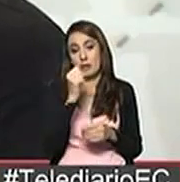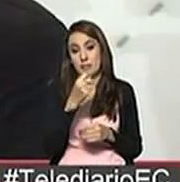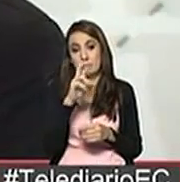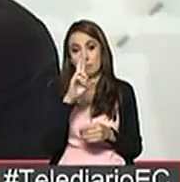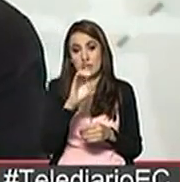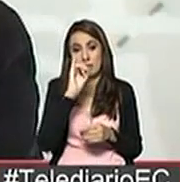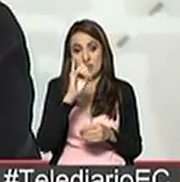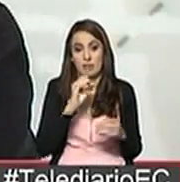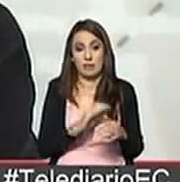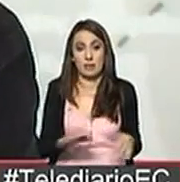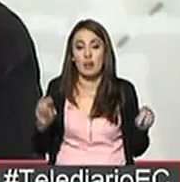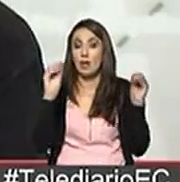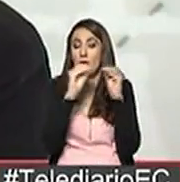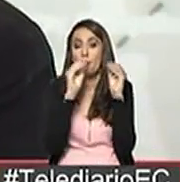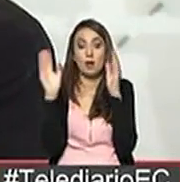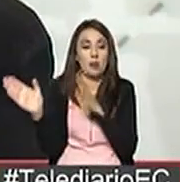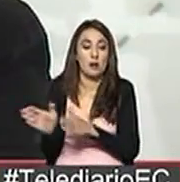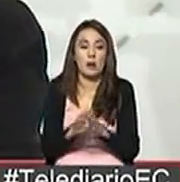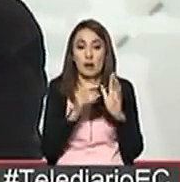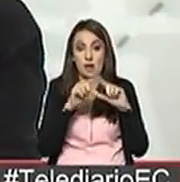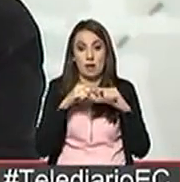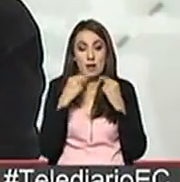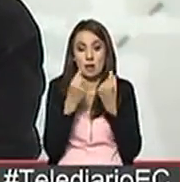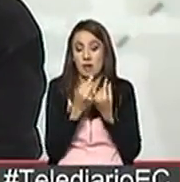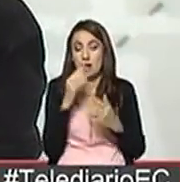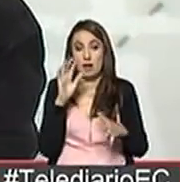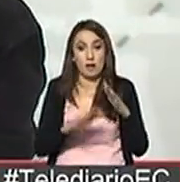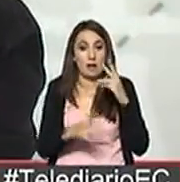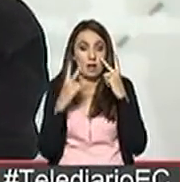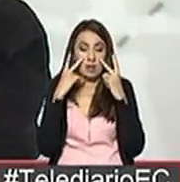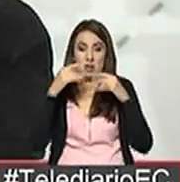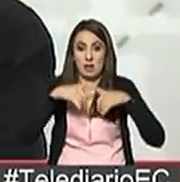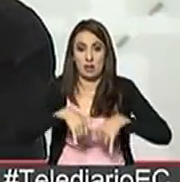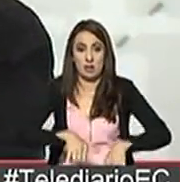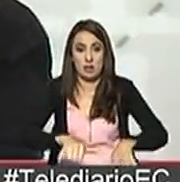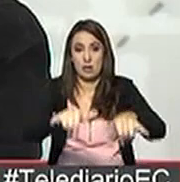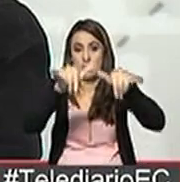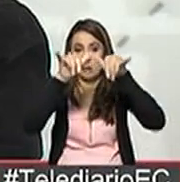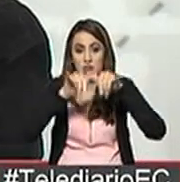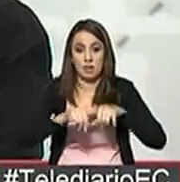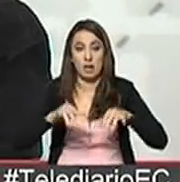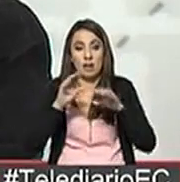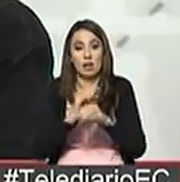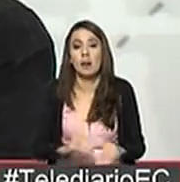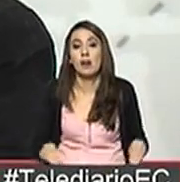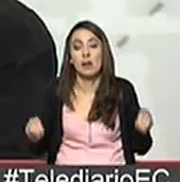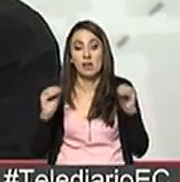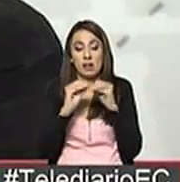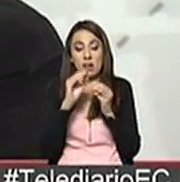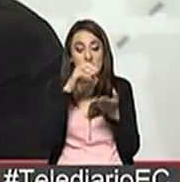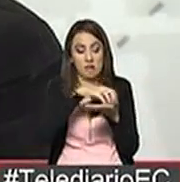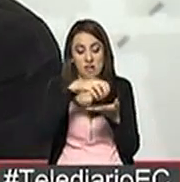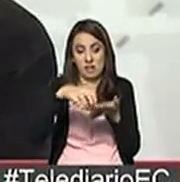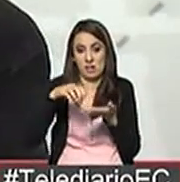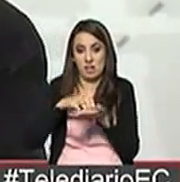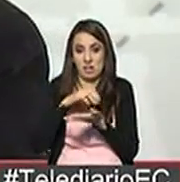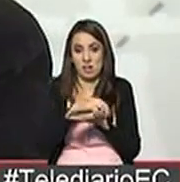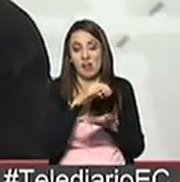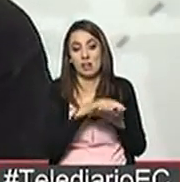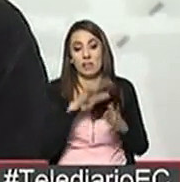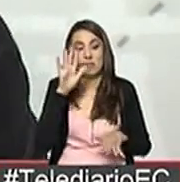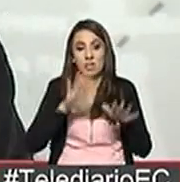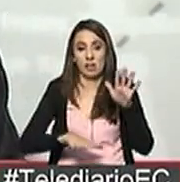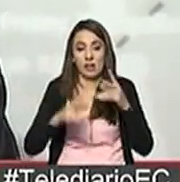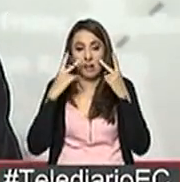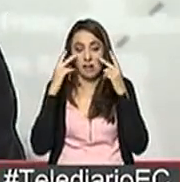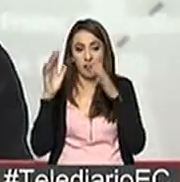Y nosotros tenemos que poner una pequeña etiqueta fiscal sobre nuestras tillos. Entonces, igual si se han fijado la gente